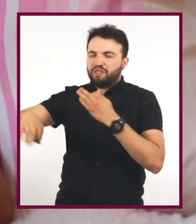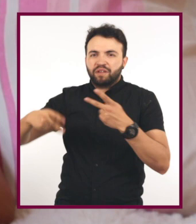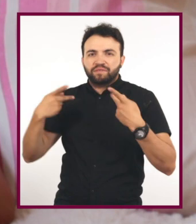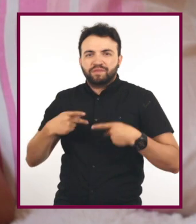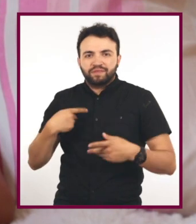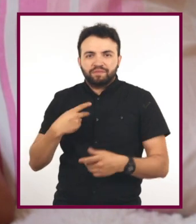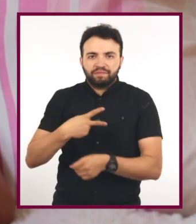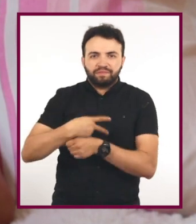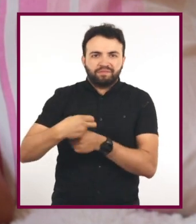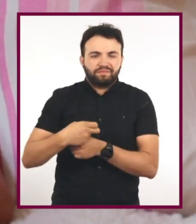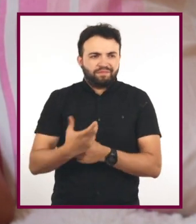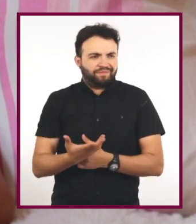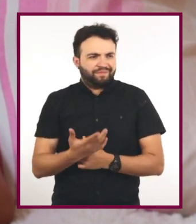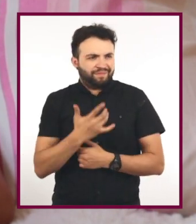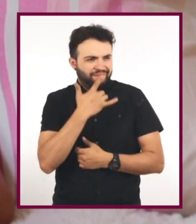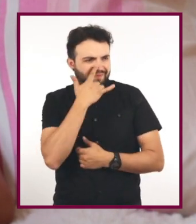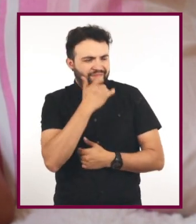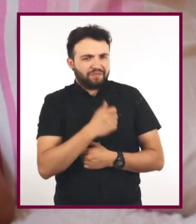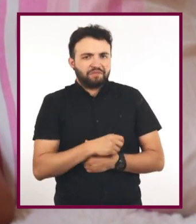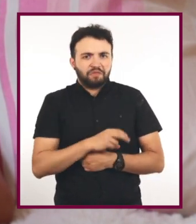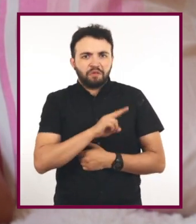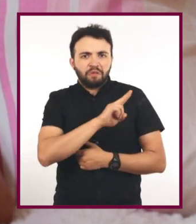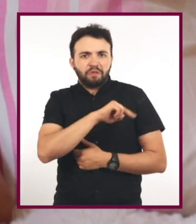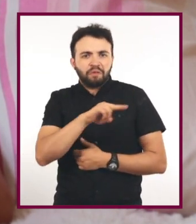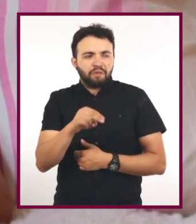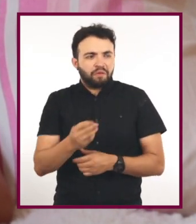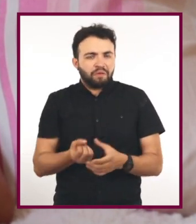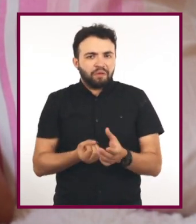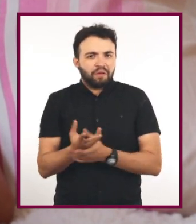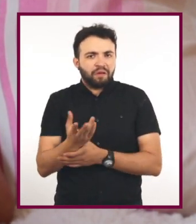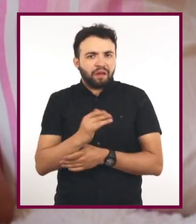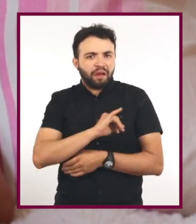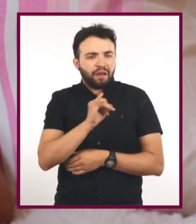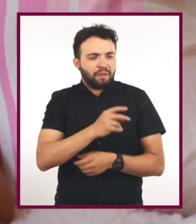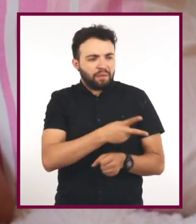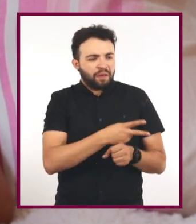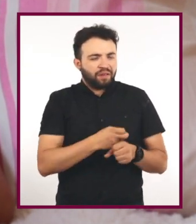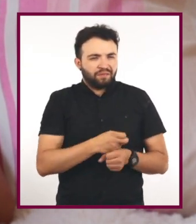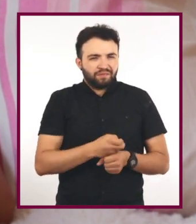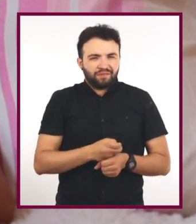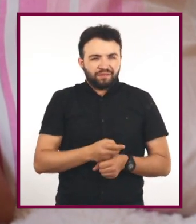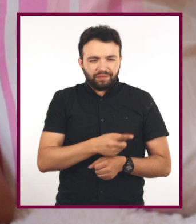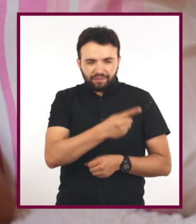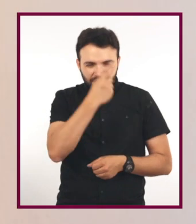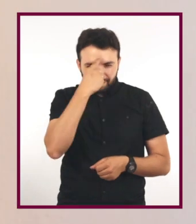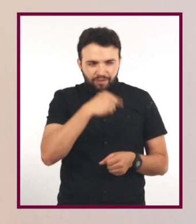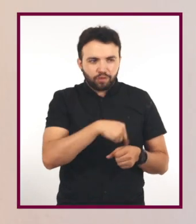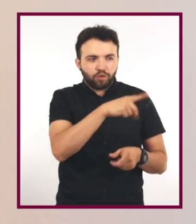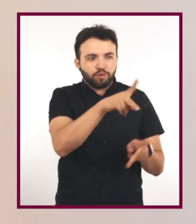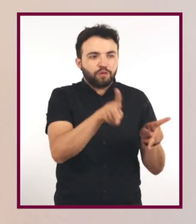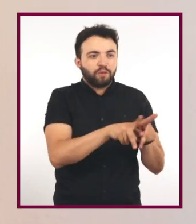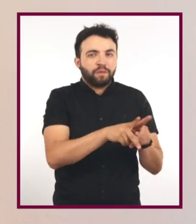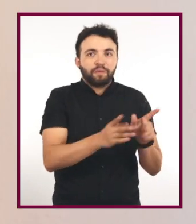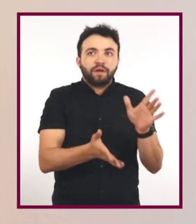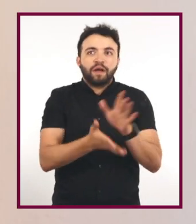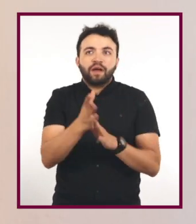Qué raro, si nunca te pelan. ¿No será porque tu primo los va a llevar en su coche?